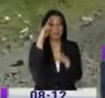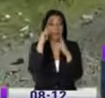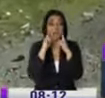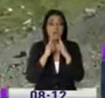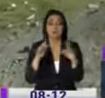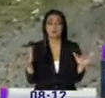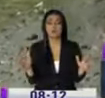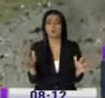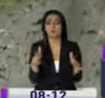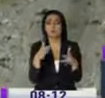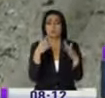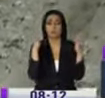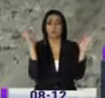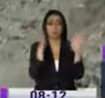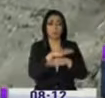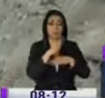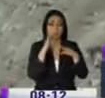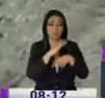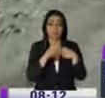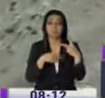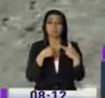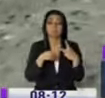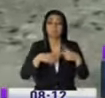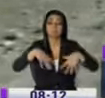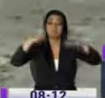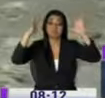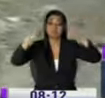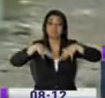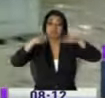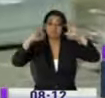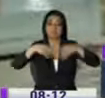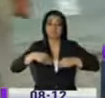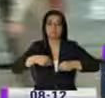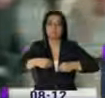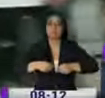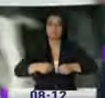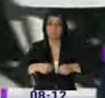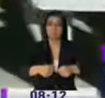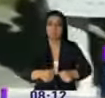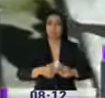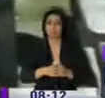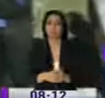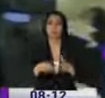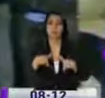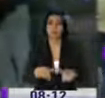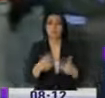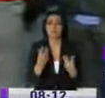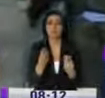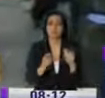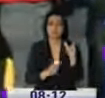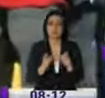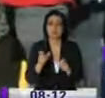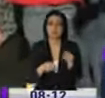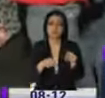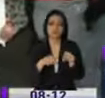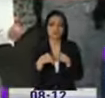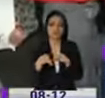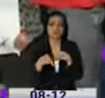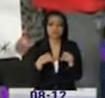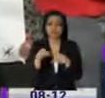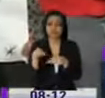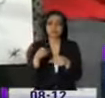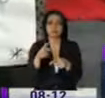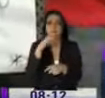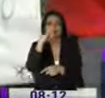polvo, cuando es invierno, aquí el lodo. Aquí transita mucha gente, muchos niños a la escuelita